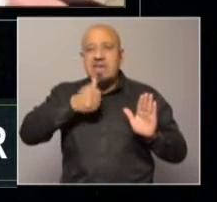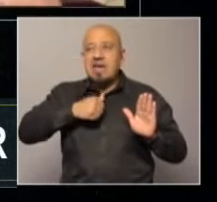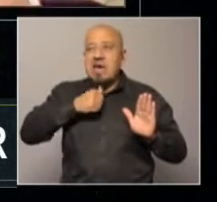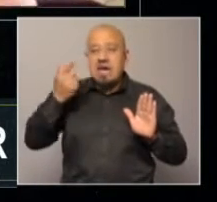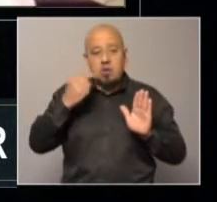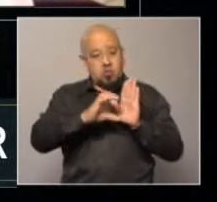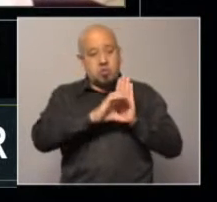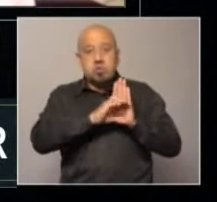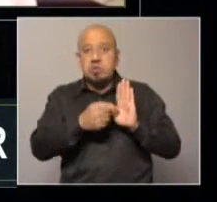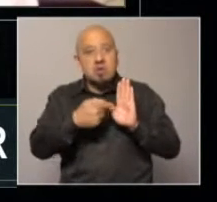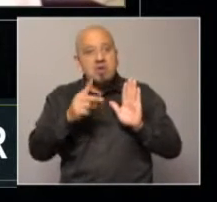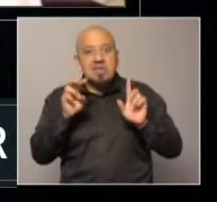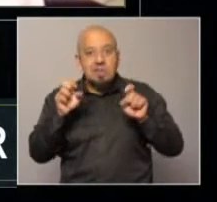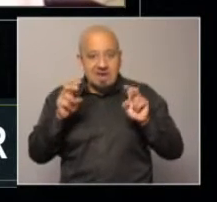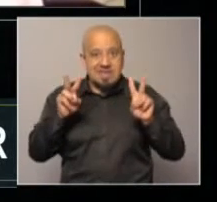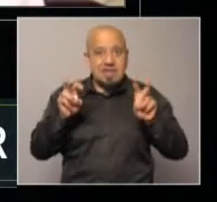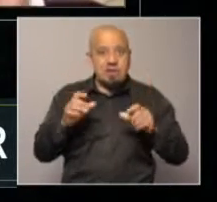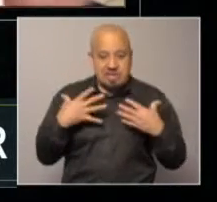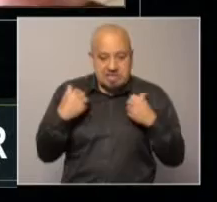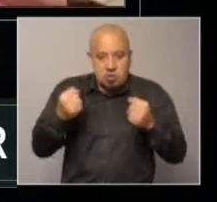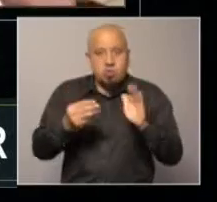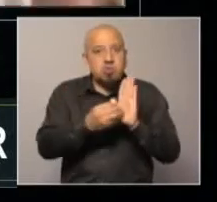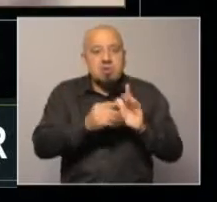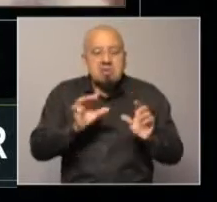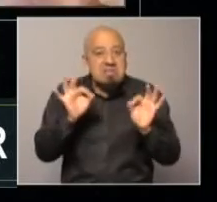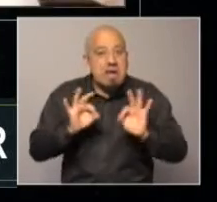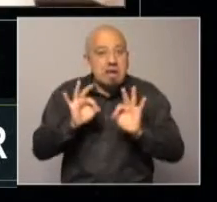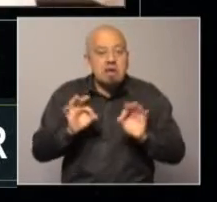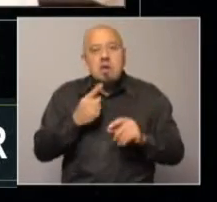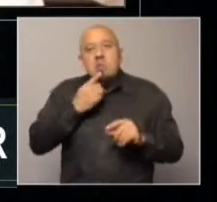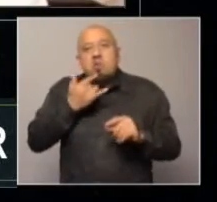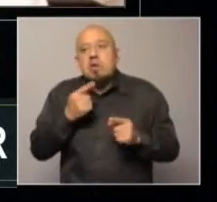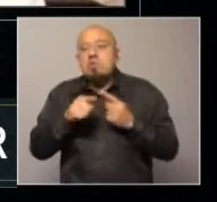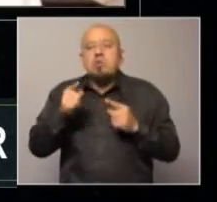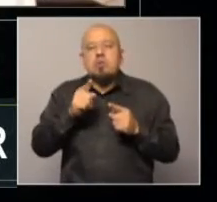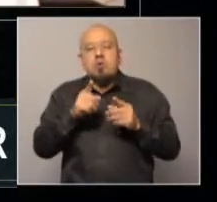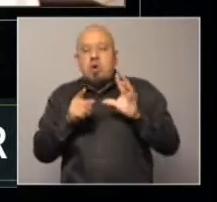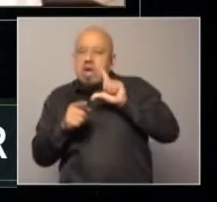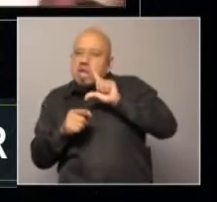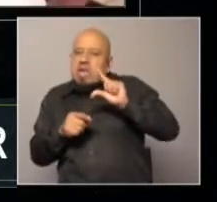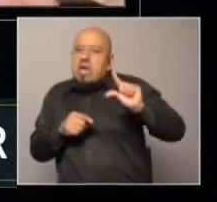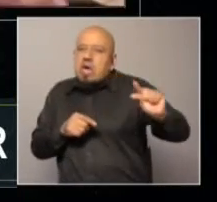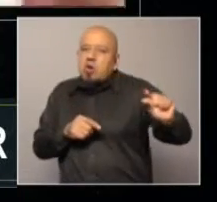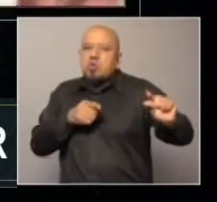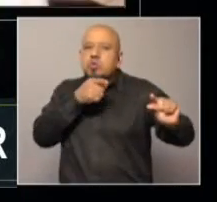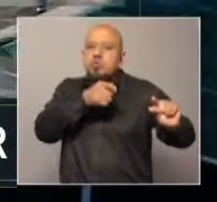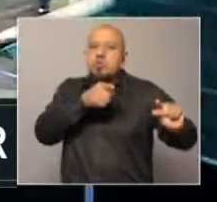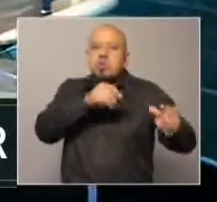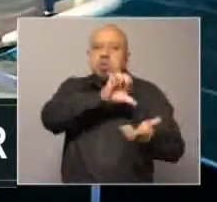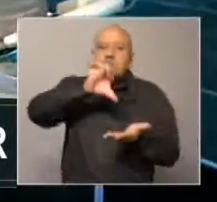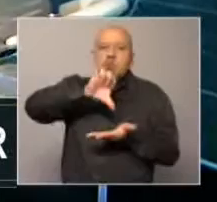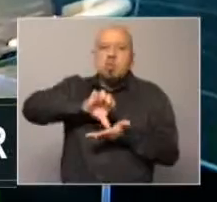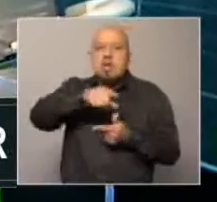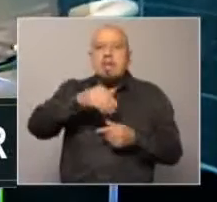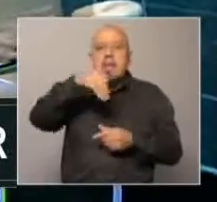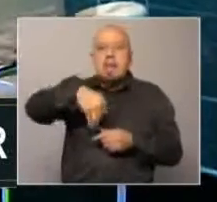respecto de la cobertura de salud. Y por lo tanto, si en Magallanes, por ejemplo, no tienes un oncólogo, hubo una gran